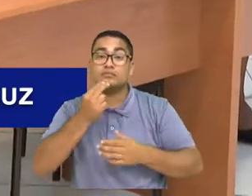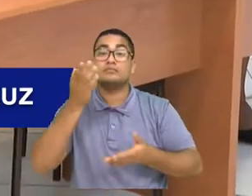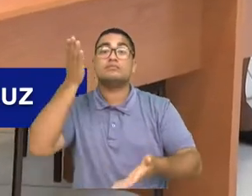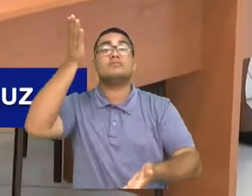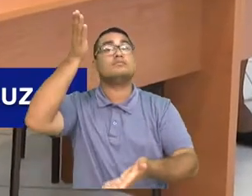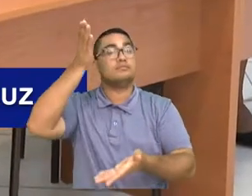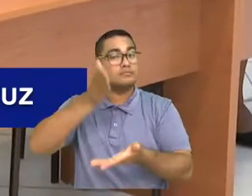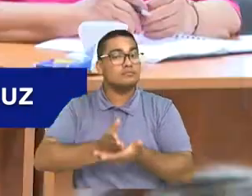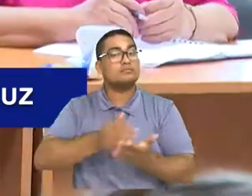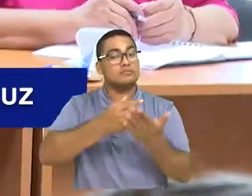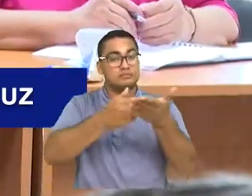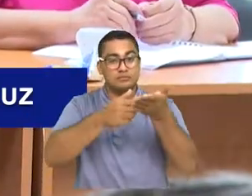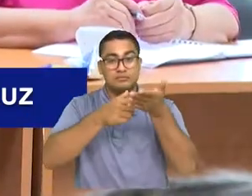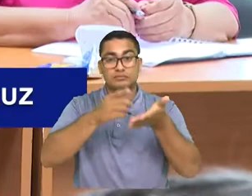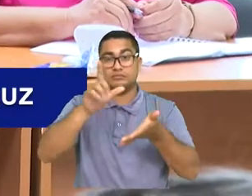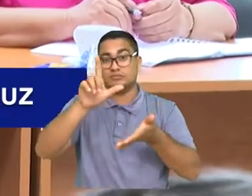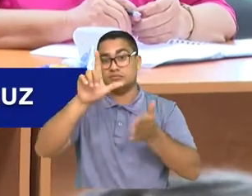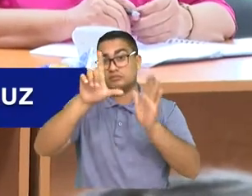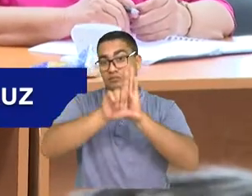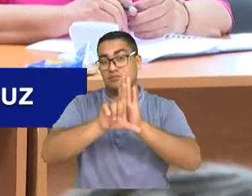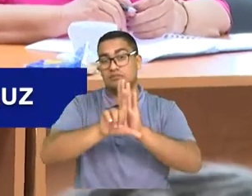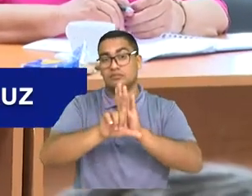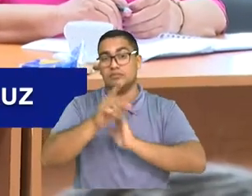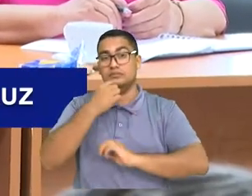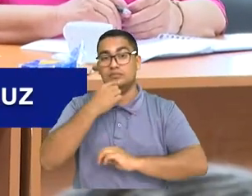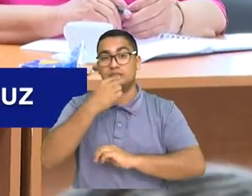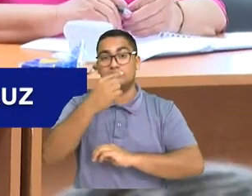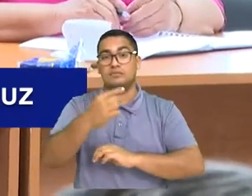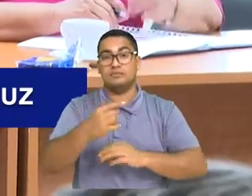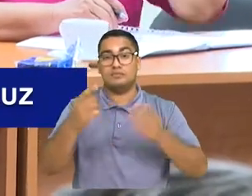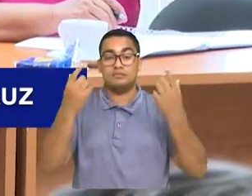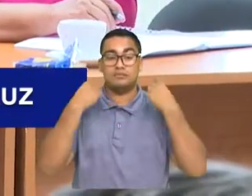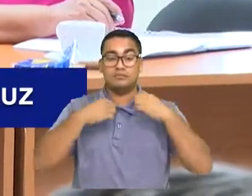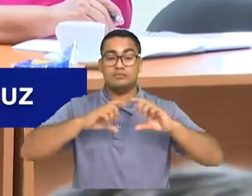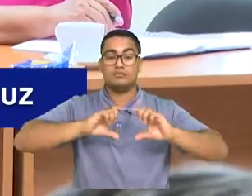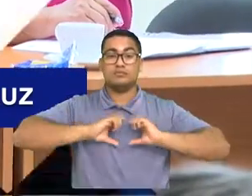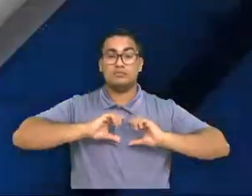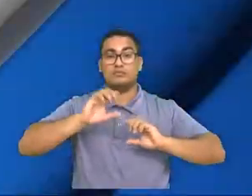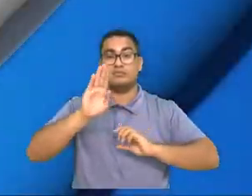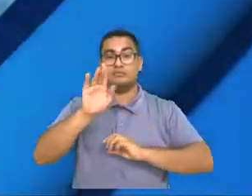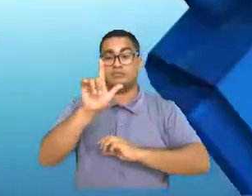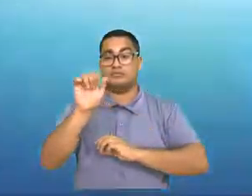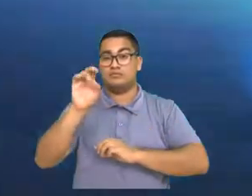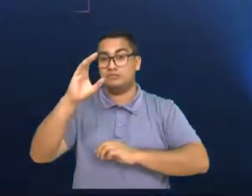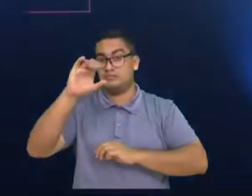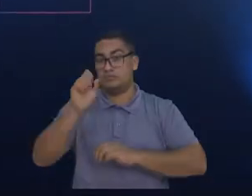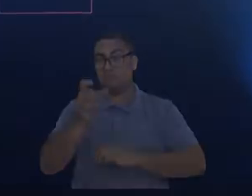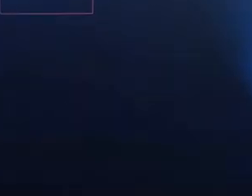de la iniciativa de ley creadora de la Orden Blanca Estela Arauz Pineda.